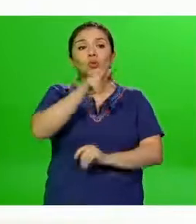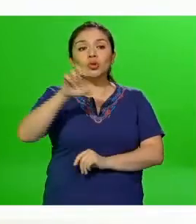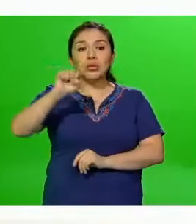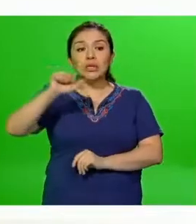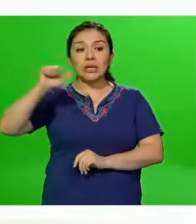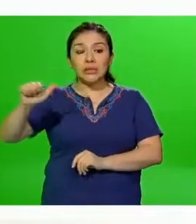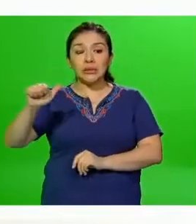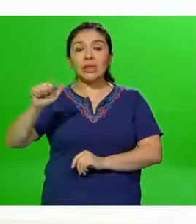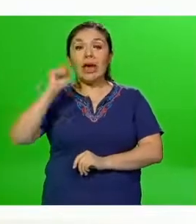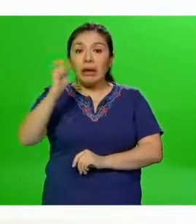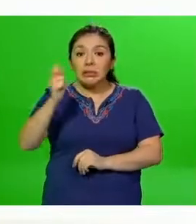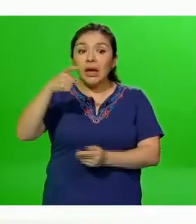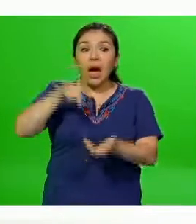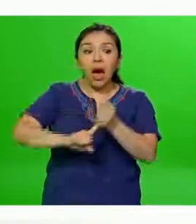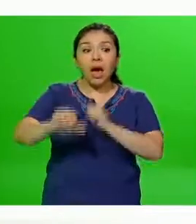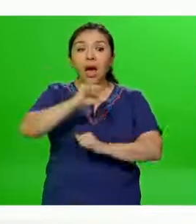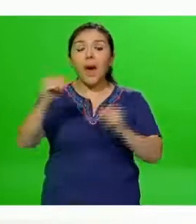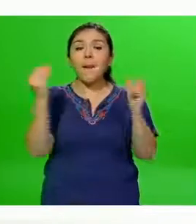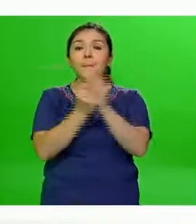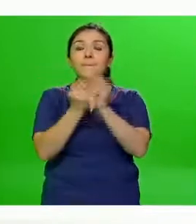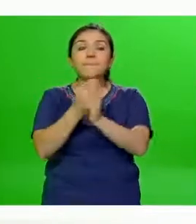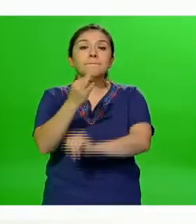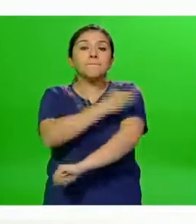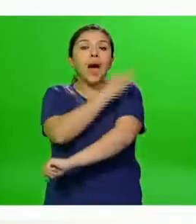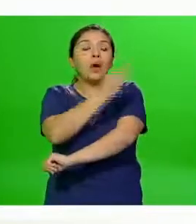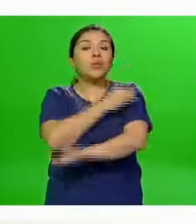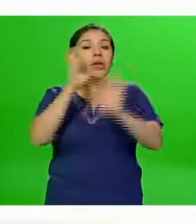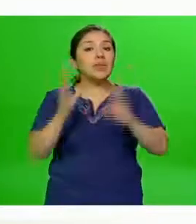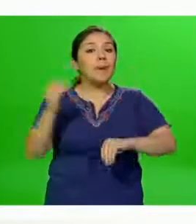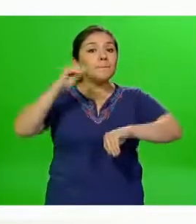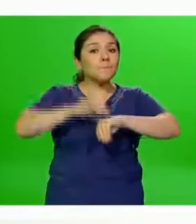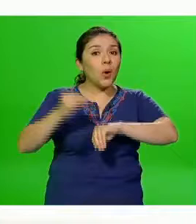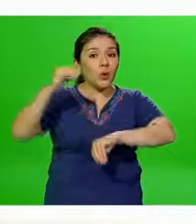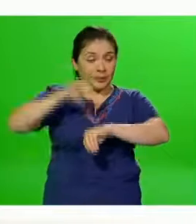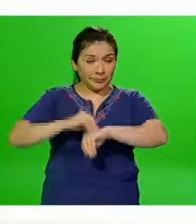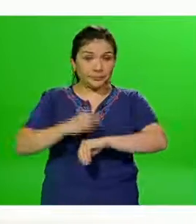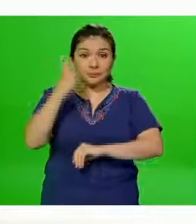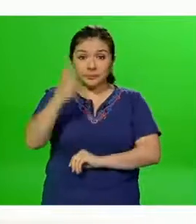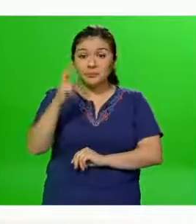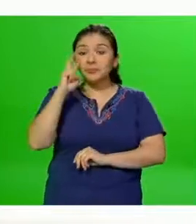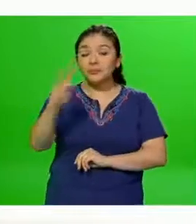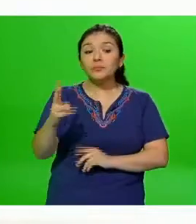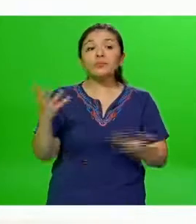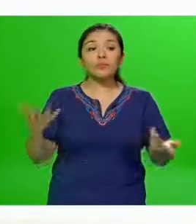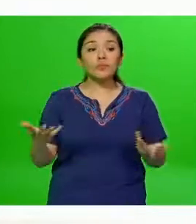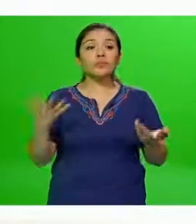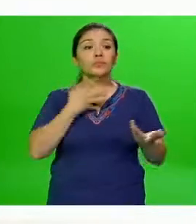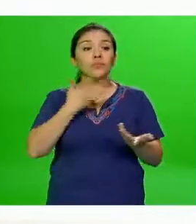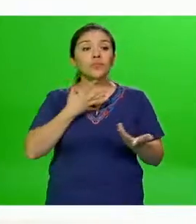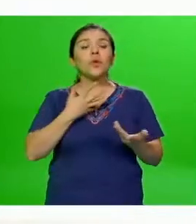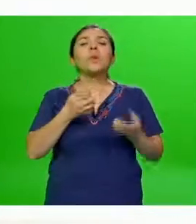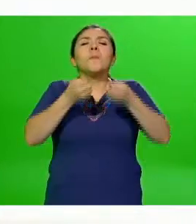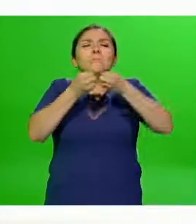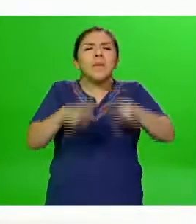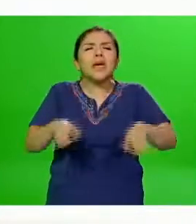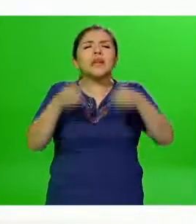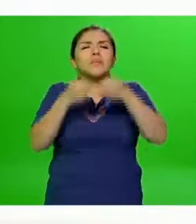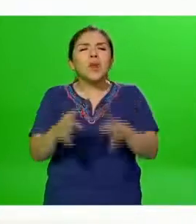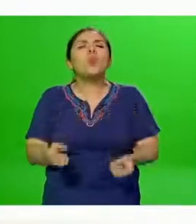26,478,866 son las dosis que se han aplicado. Y vean ustedes, resaltamos el día de hoy también las dosis perdidas,